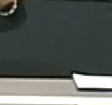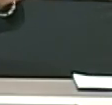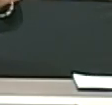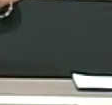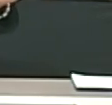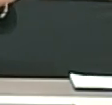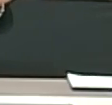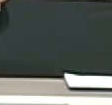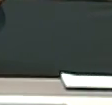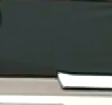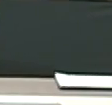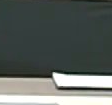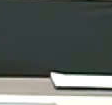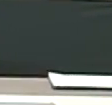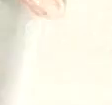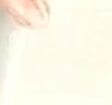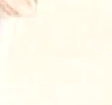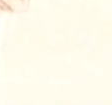Una cotorra, mira.